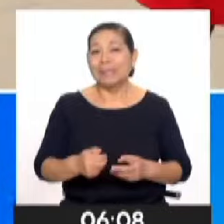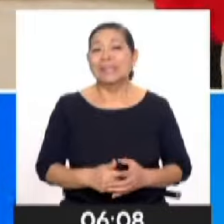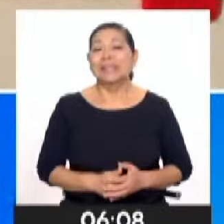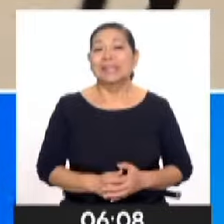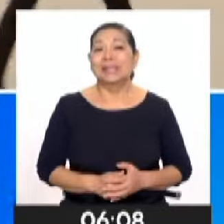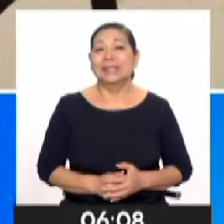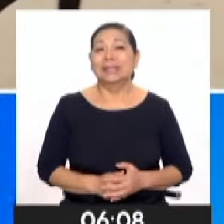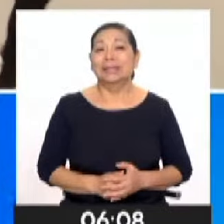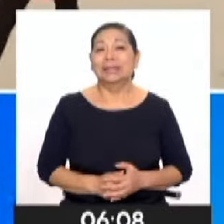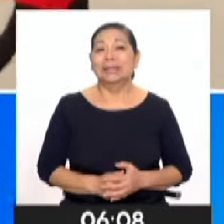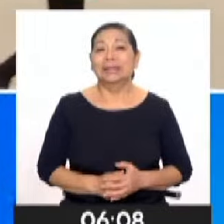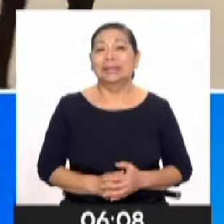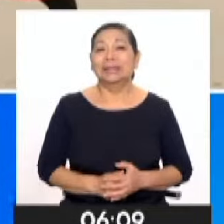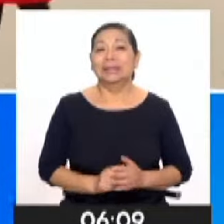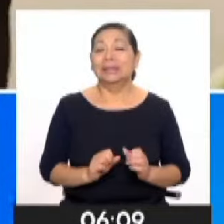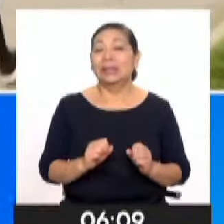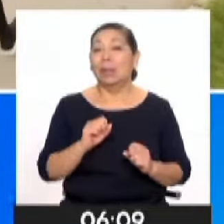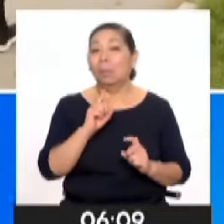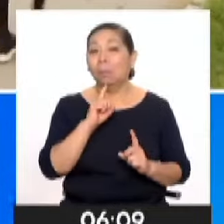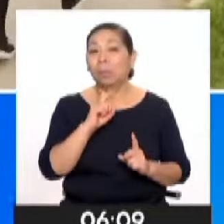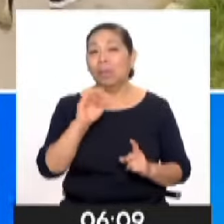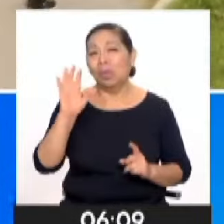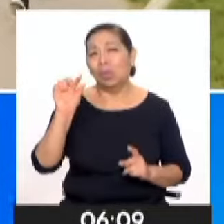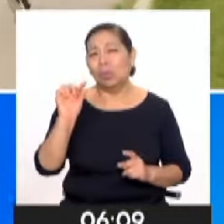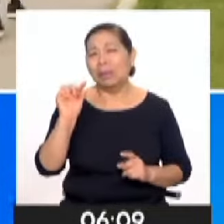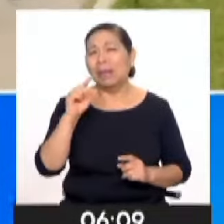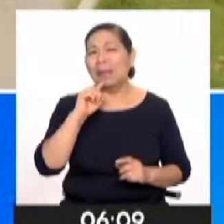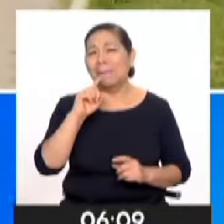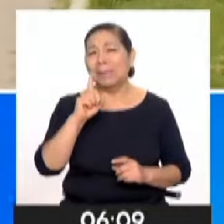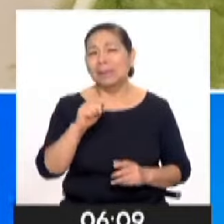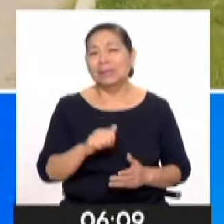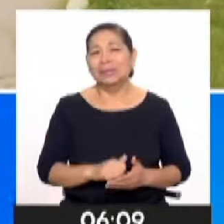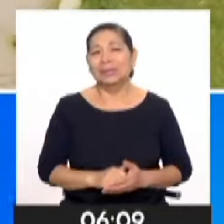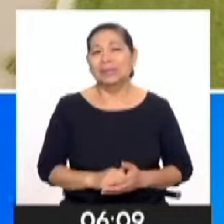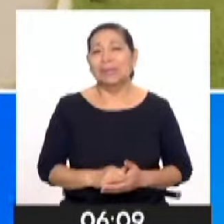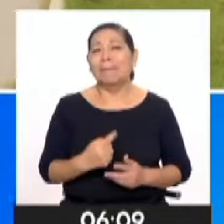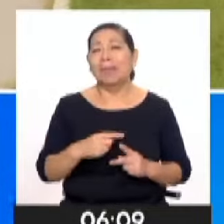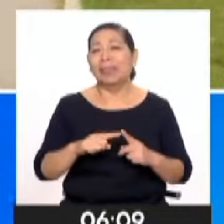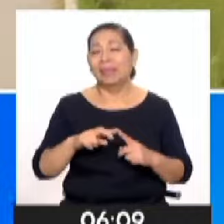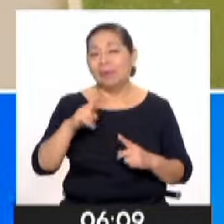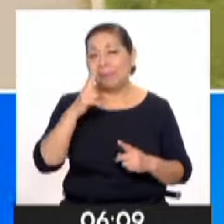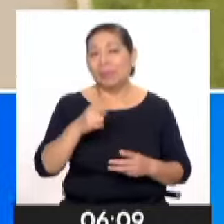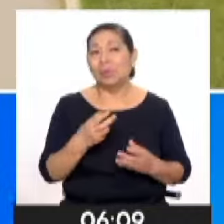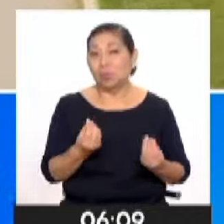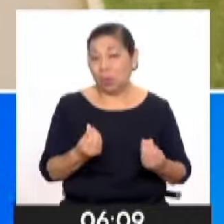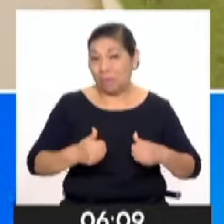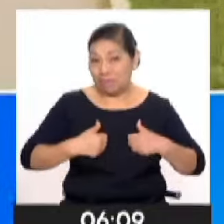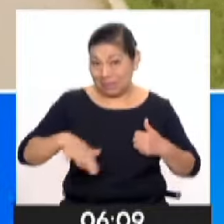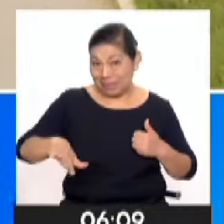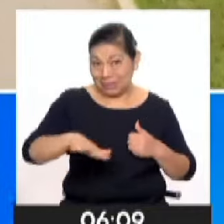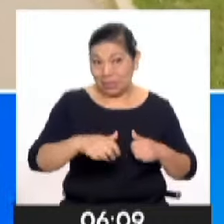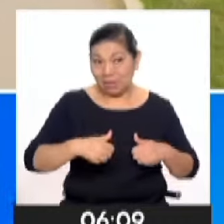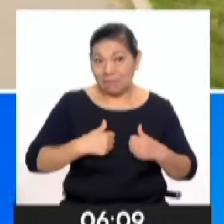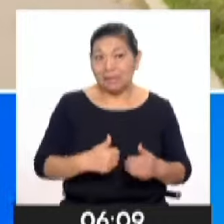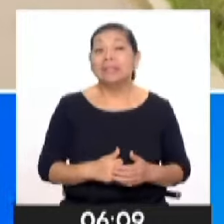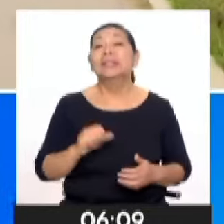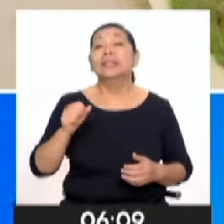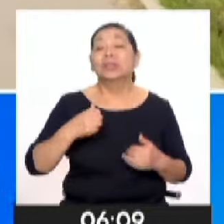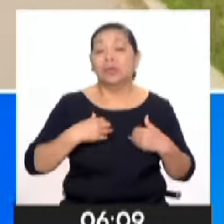a ver si es que nos puede qué tal señor muy buenos días Estamos en vivo para tv Perú usted vive acá en la zona